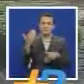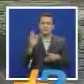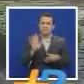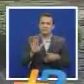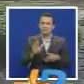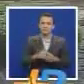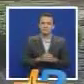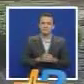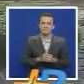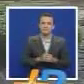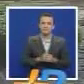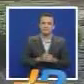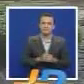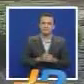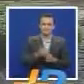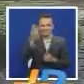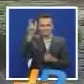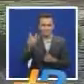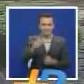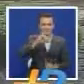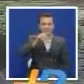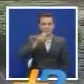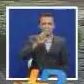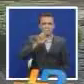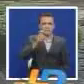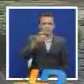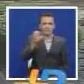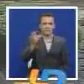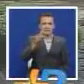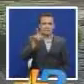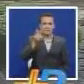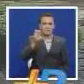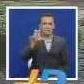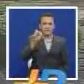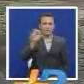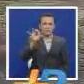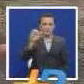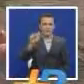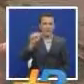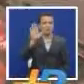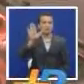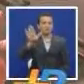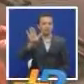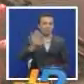que le realizaron a Jorge Velosa en el encuentro de intérpretes de música colombiana.